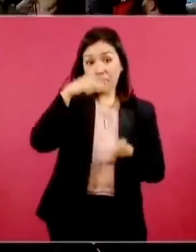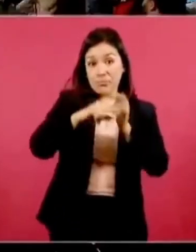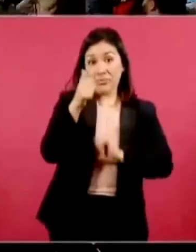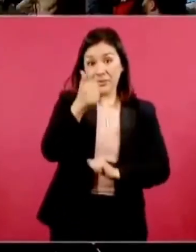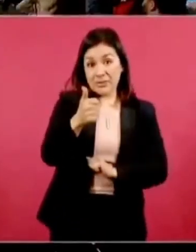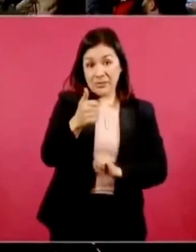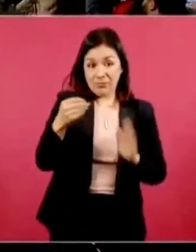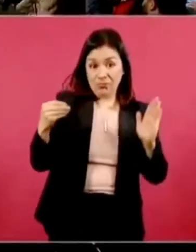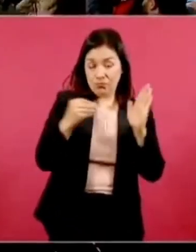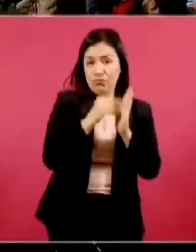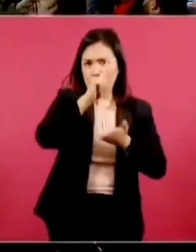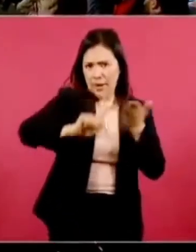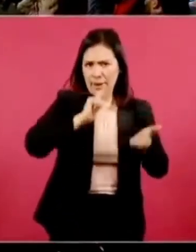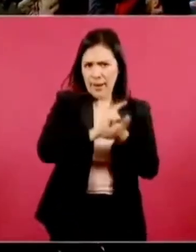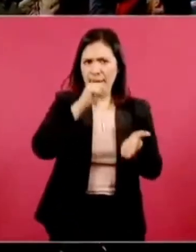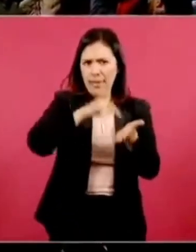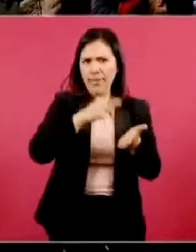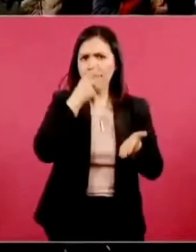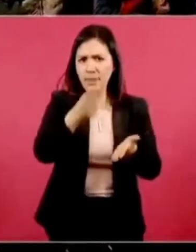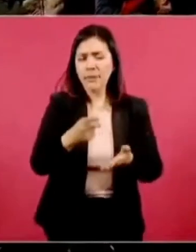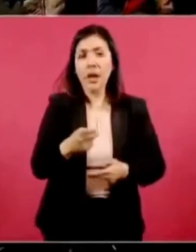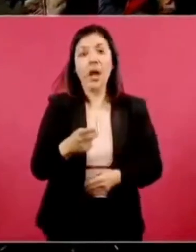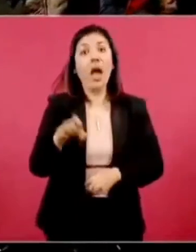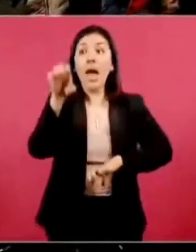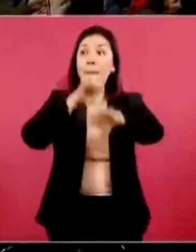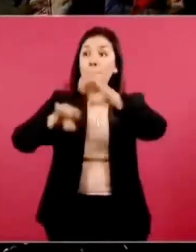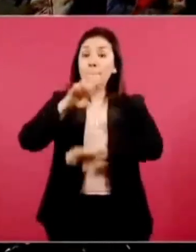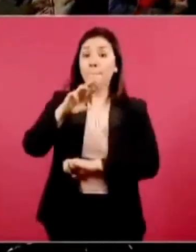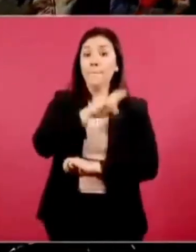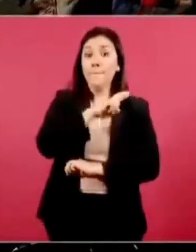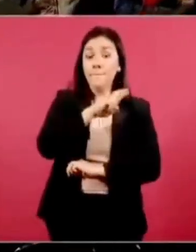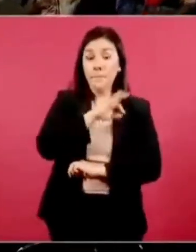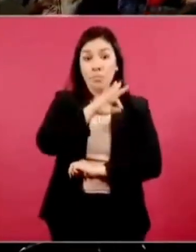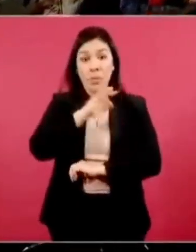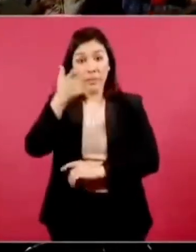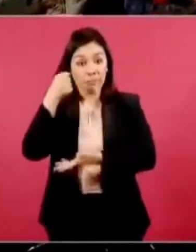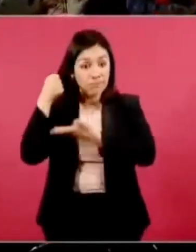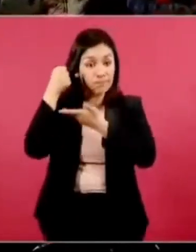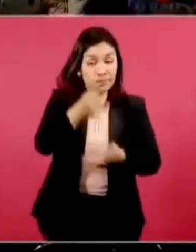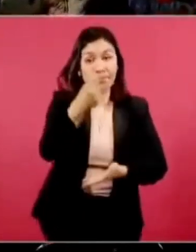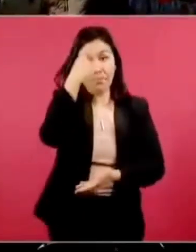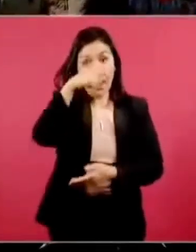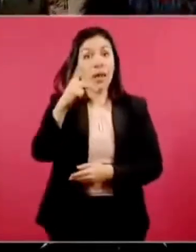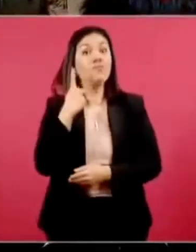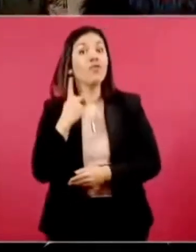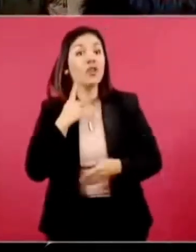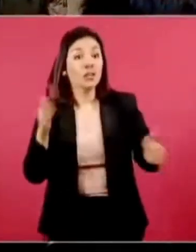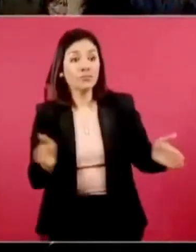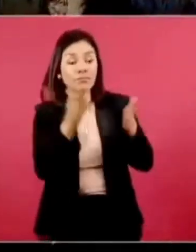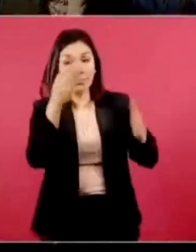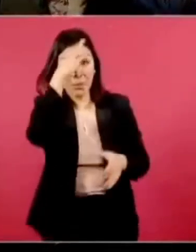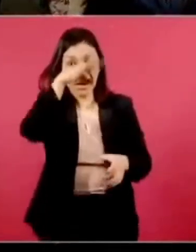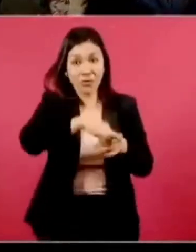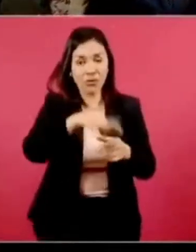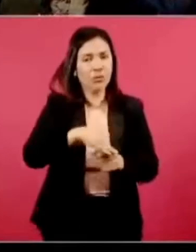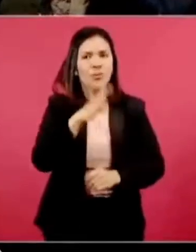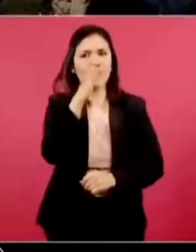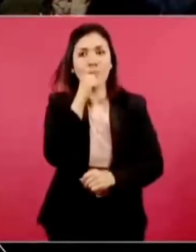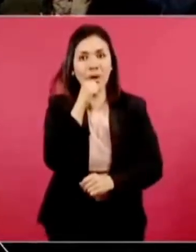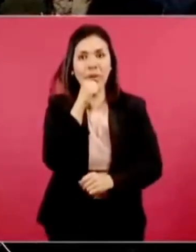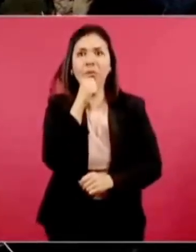ley, que empresas privadas financiaran campañas políticas y violaron la